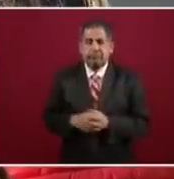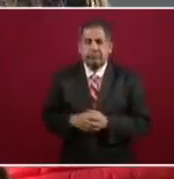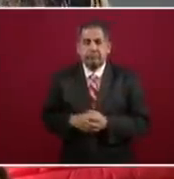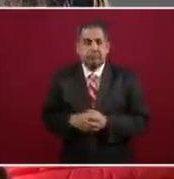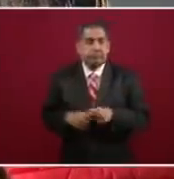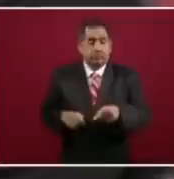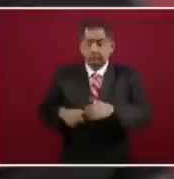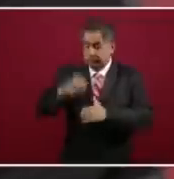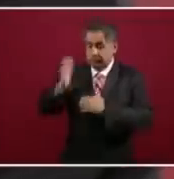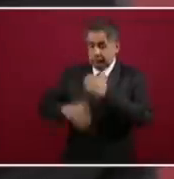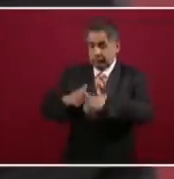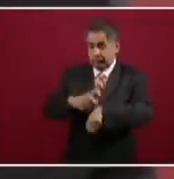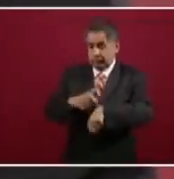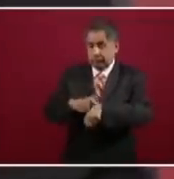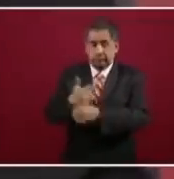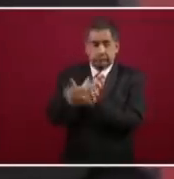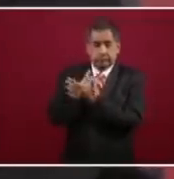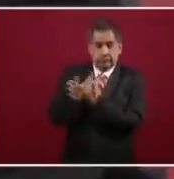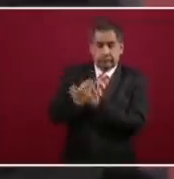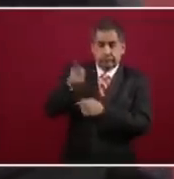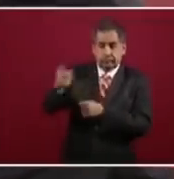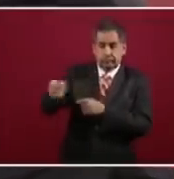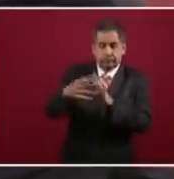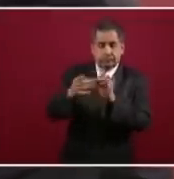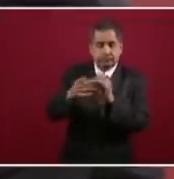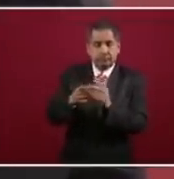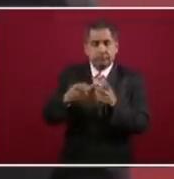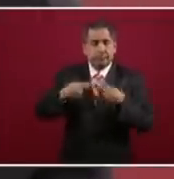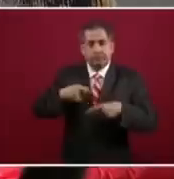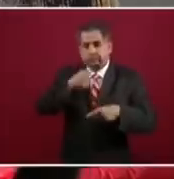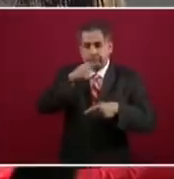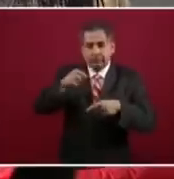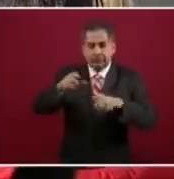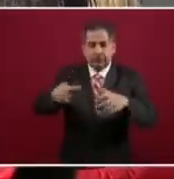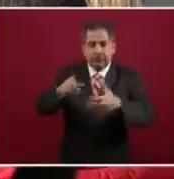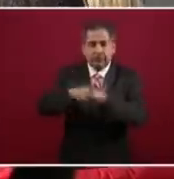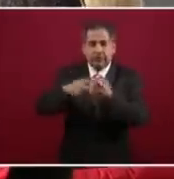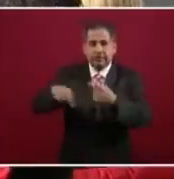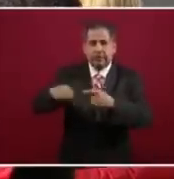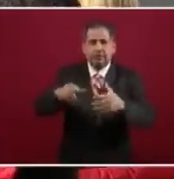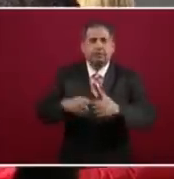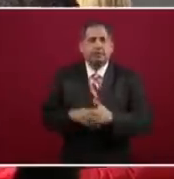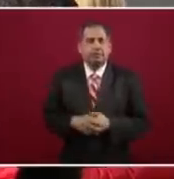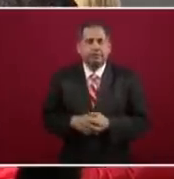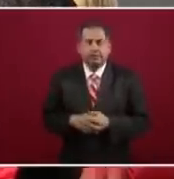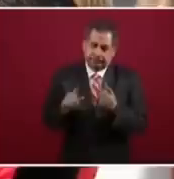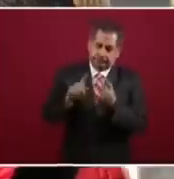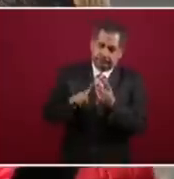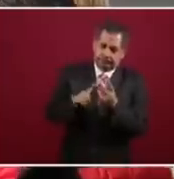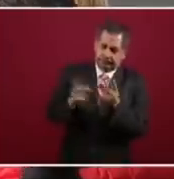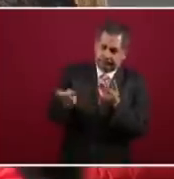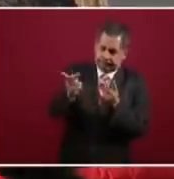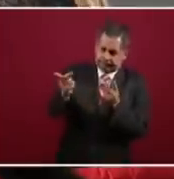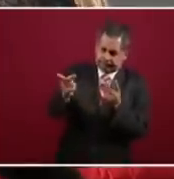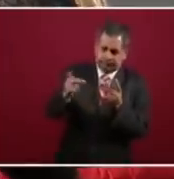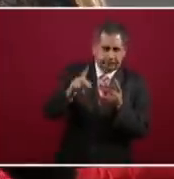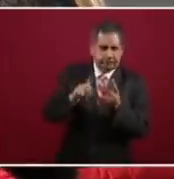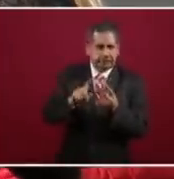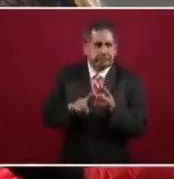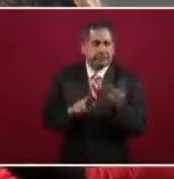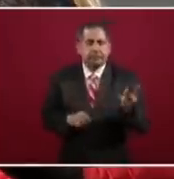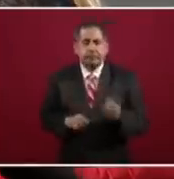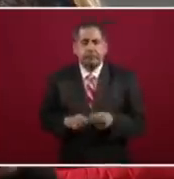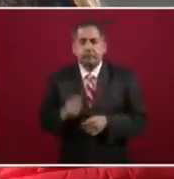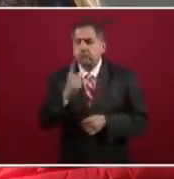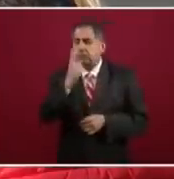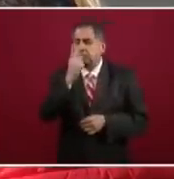terminar porque me están esperando los chamitos presidente mi segunda pregunta nada más es un poco regresando al tema de